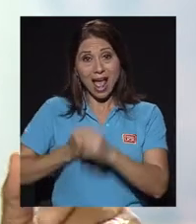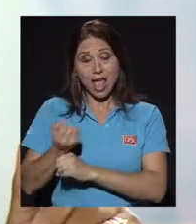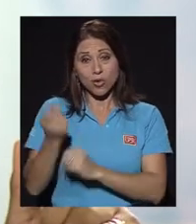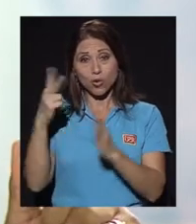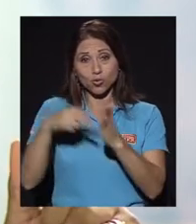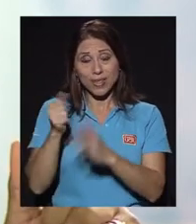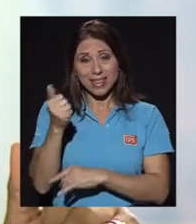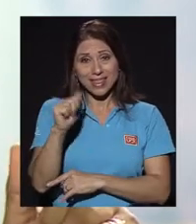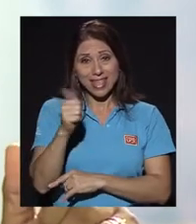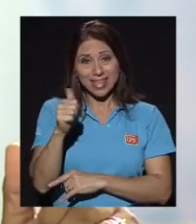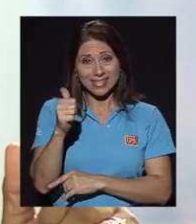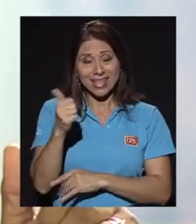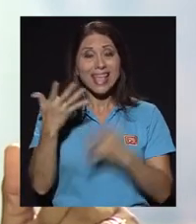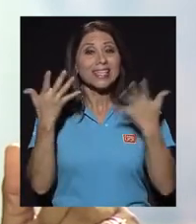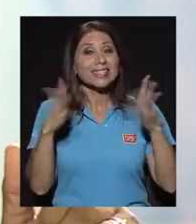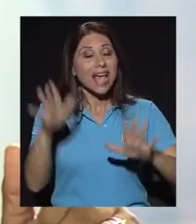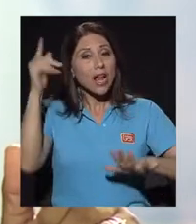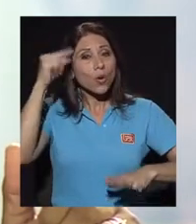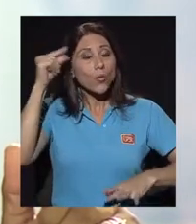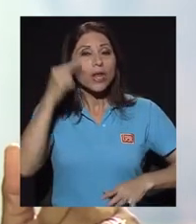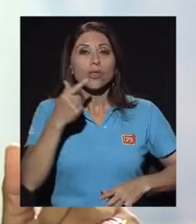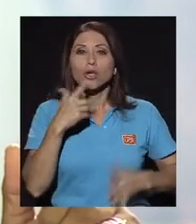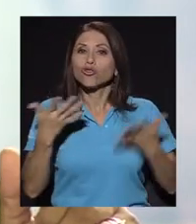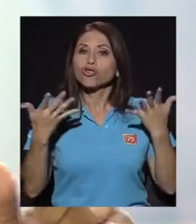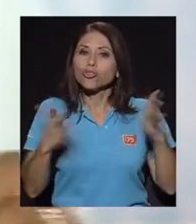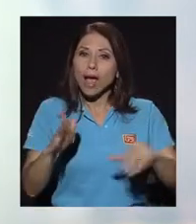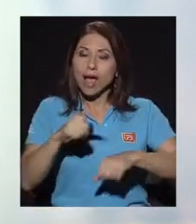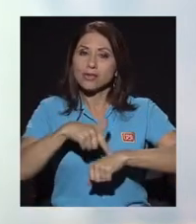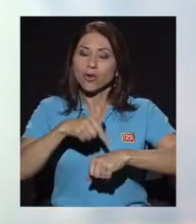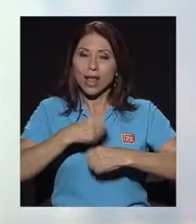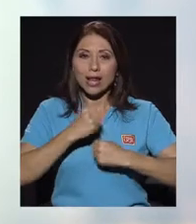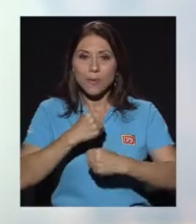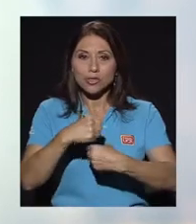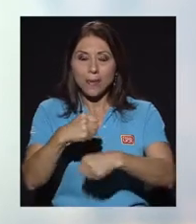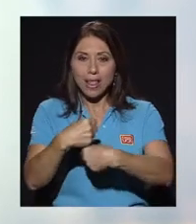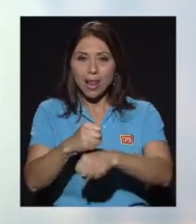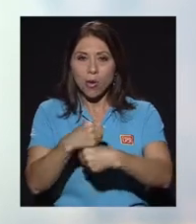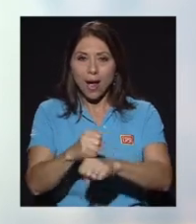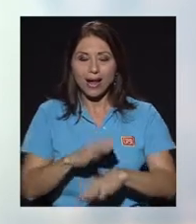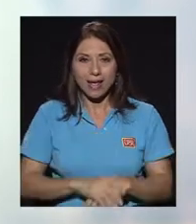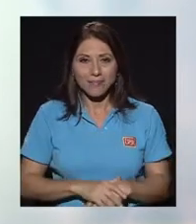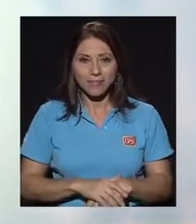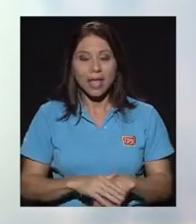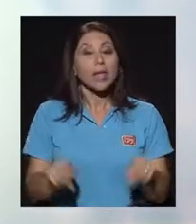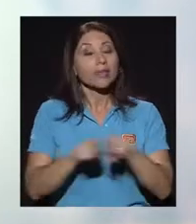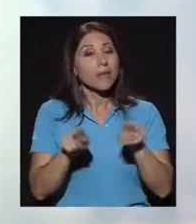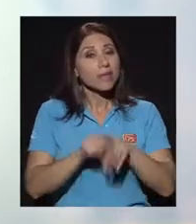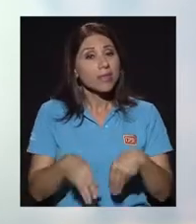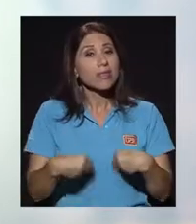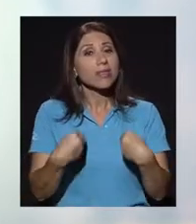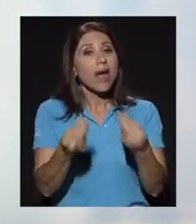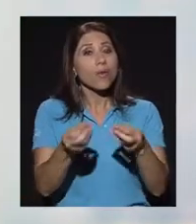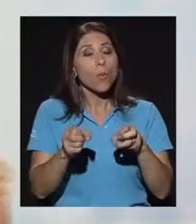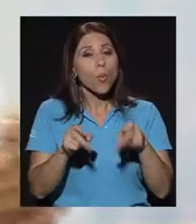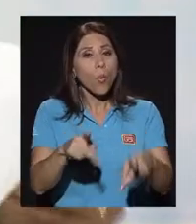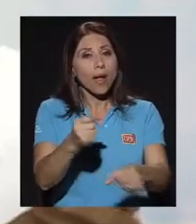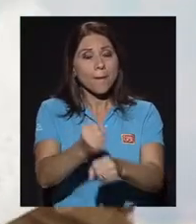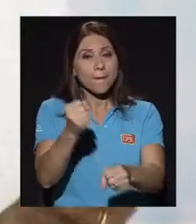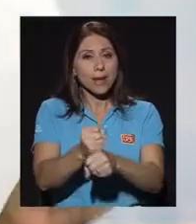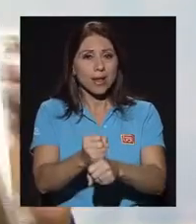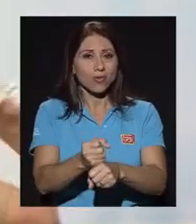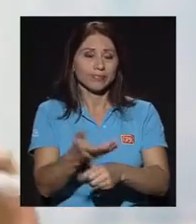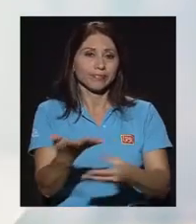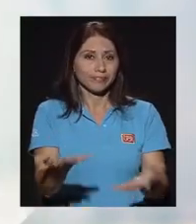2010 ya el gobierno dijo ya es hora que la municipalidad lo haga. La generación de empleo es uno de los problemas